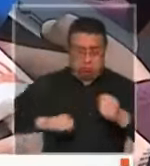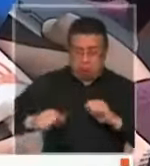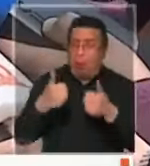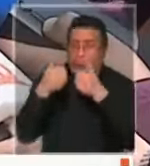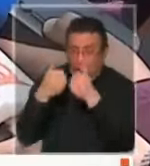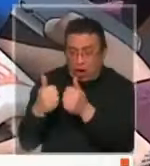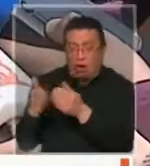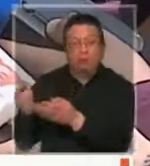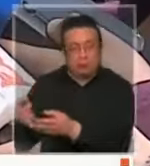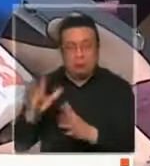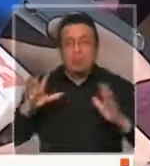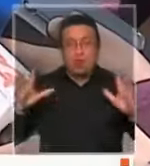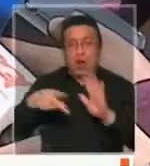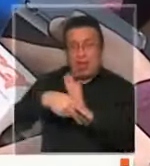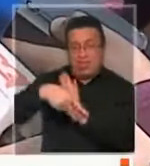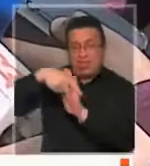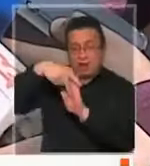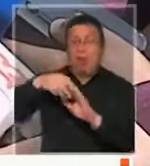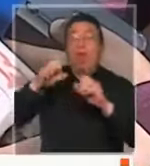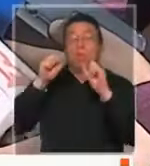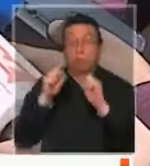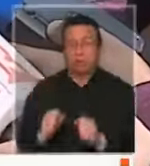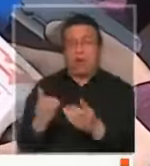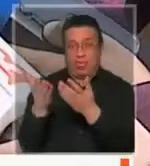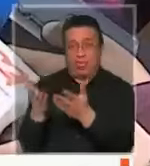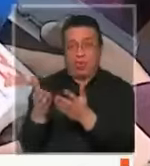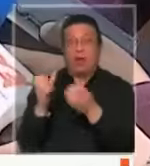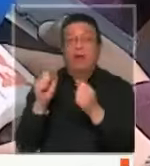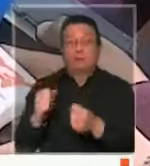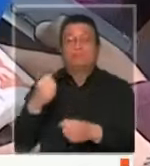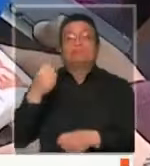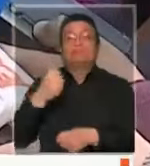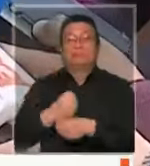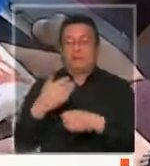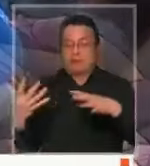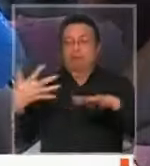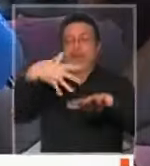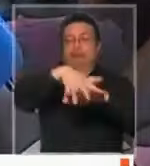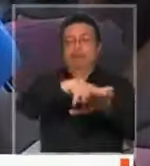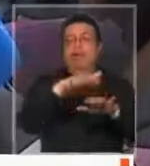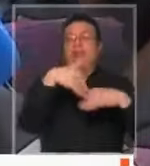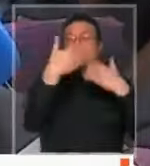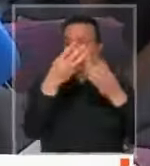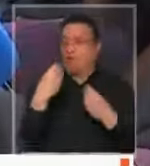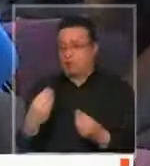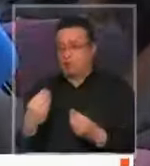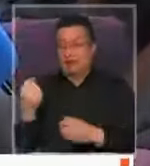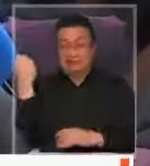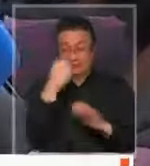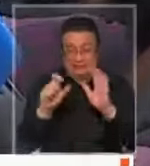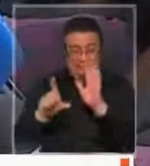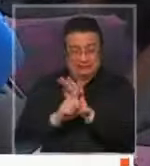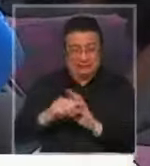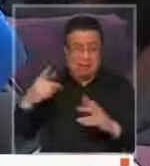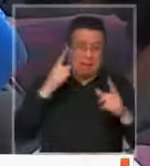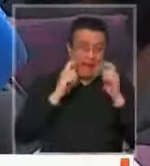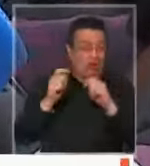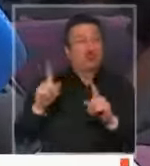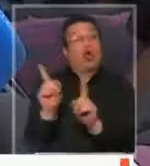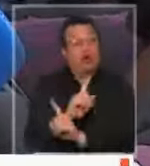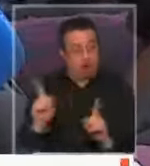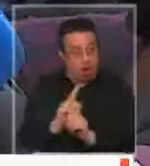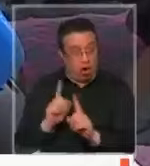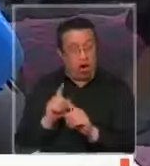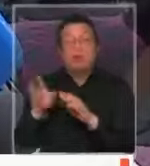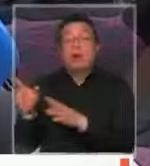tienen un alto nivel de probabilidades de que esas personas se van a poder reinsertar. No son delincuentes, por así decirlo, peligrosos las personas